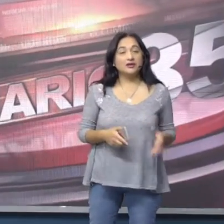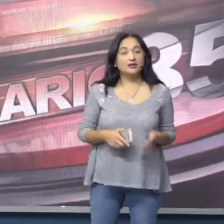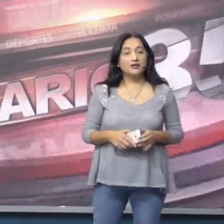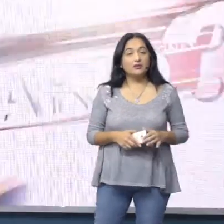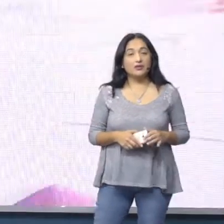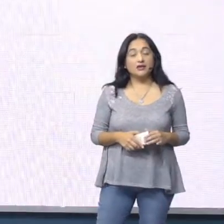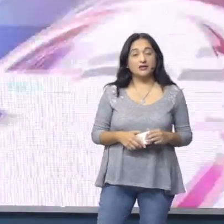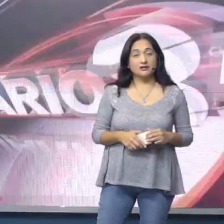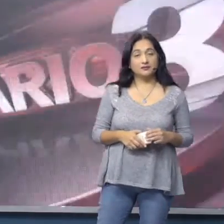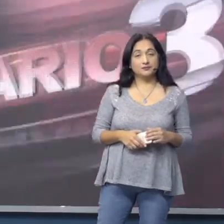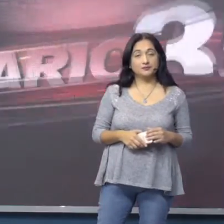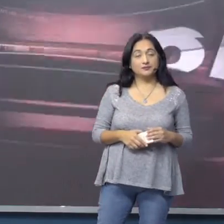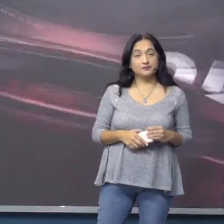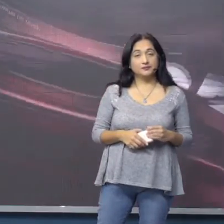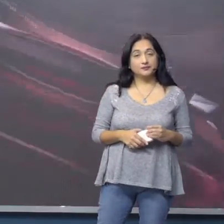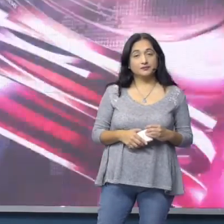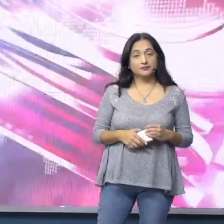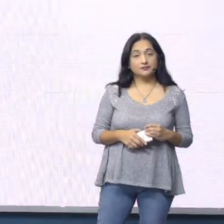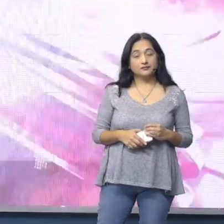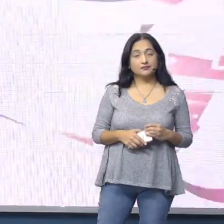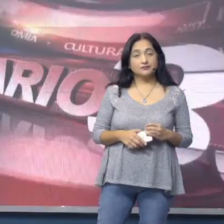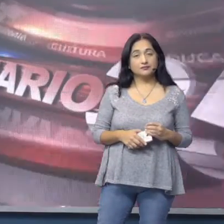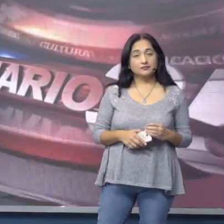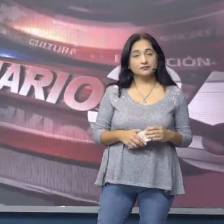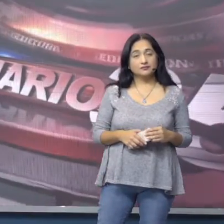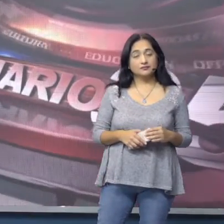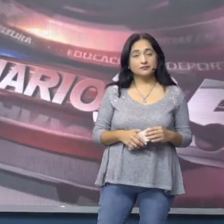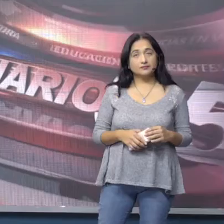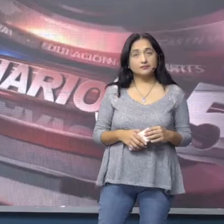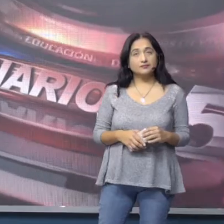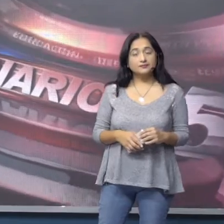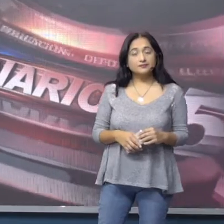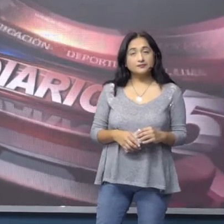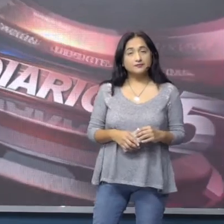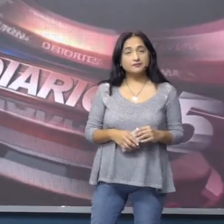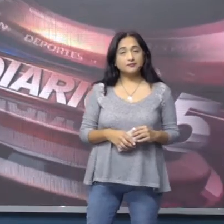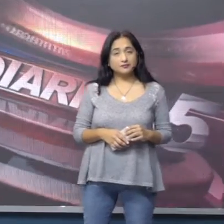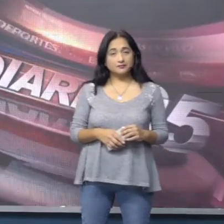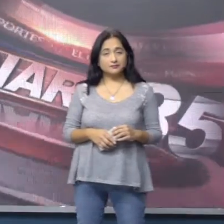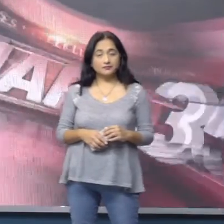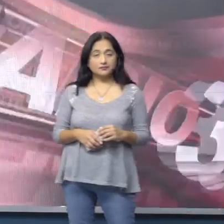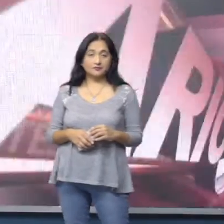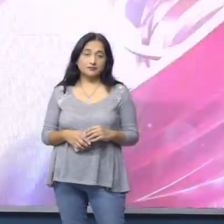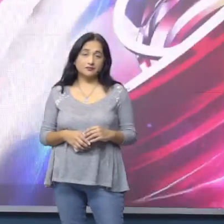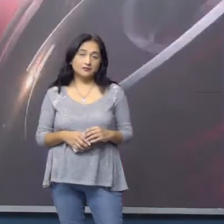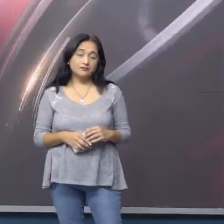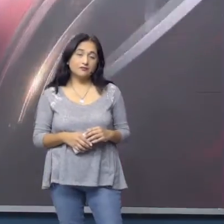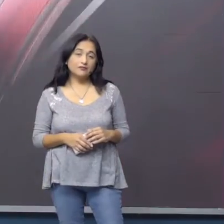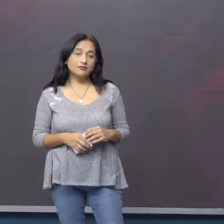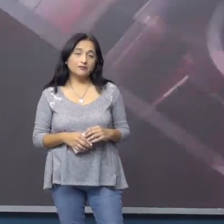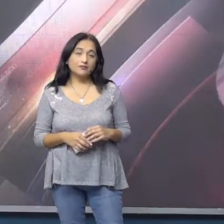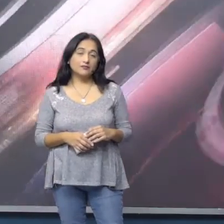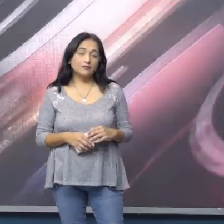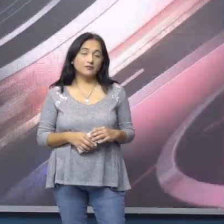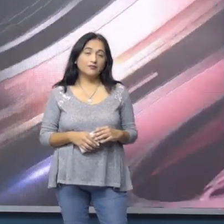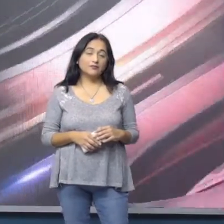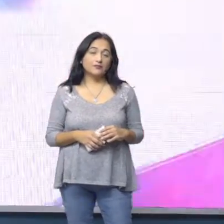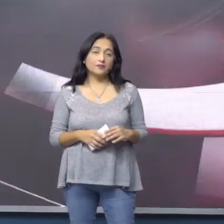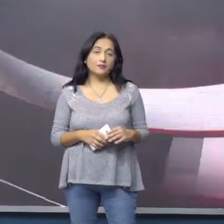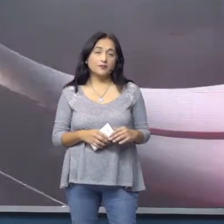de parte de UDA? Bueno, justamente queremos tomarnos el tiempo